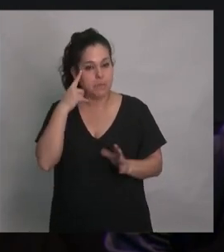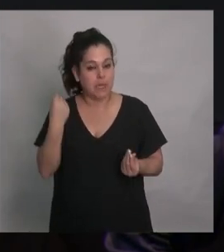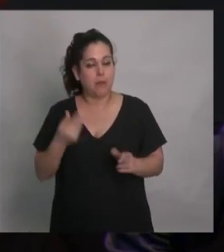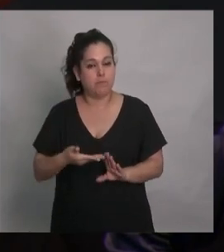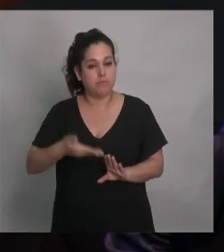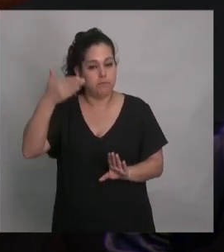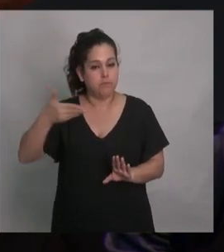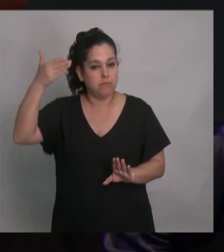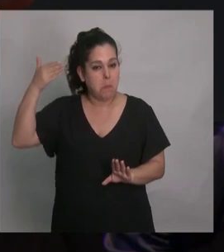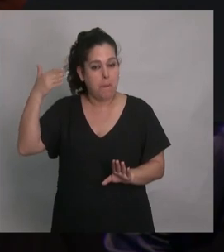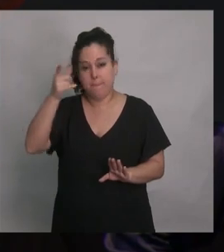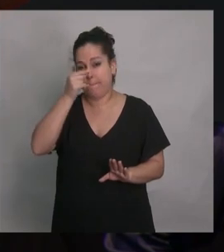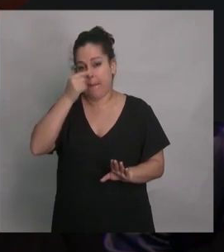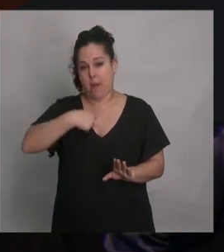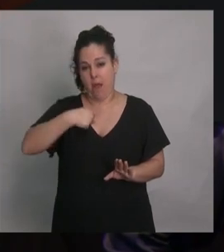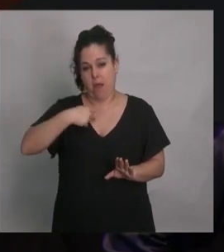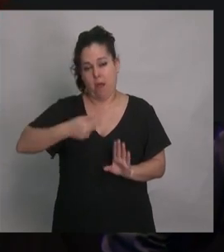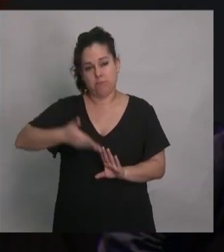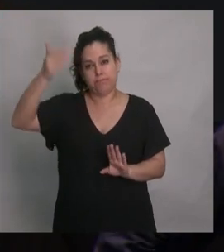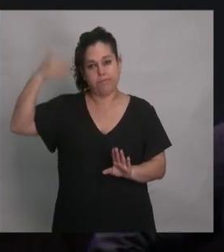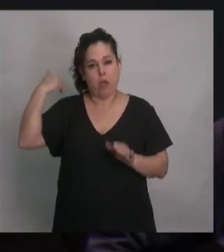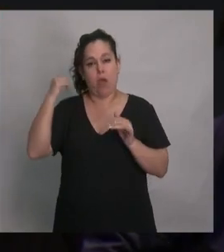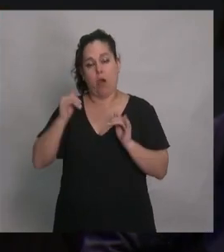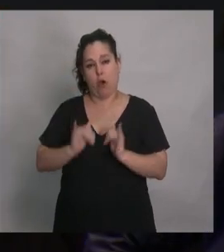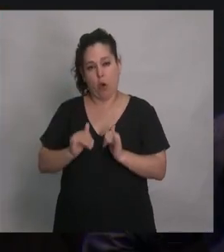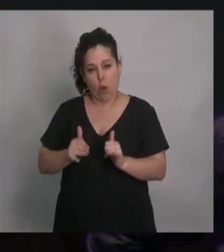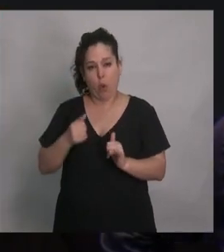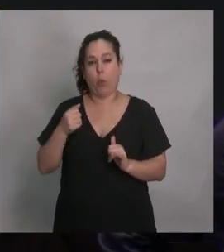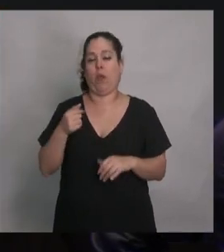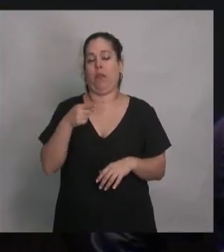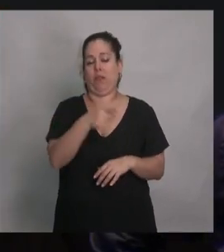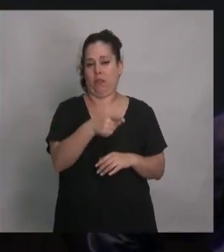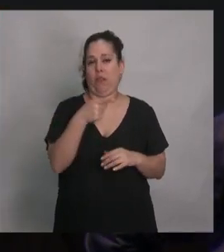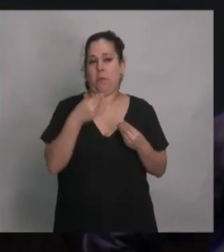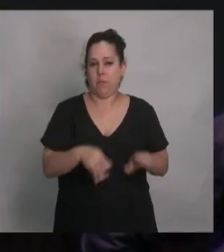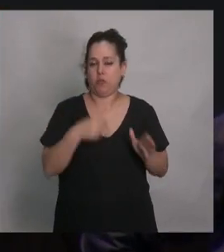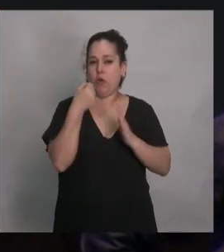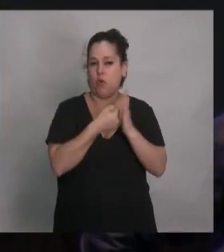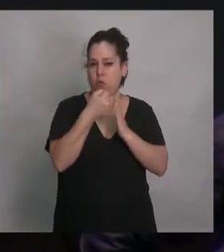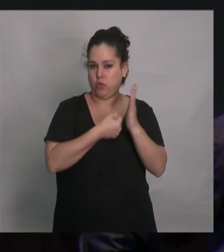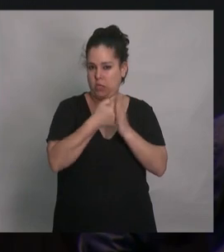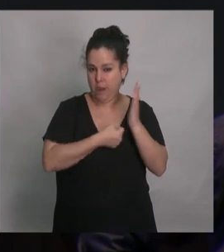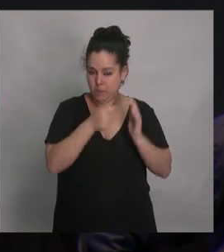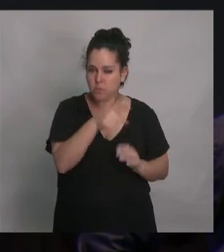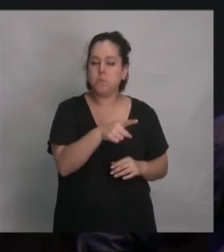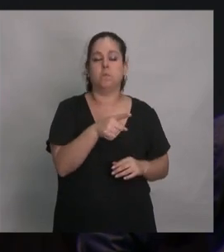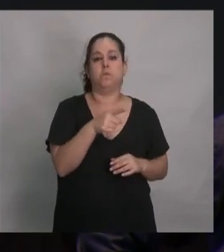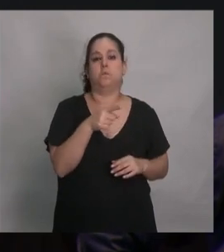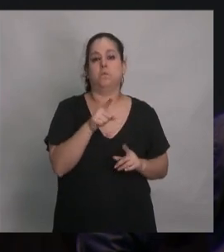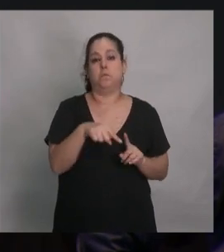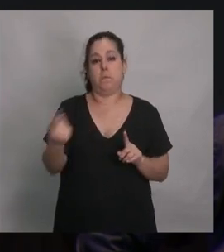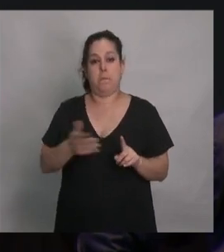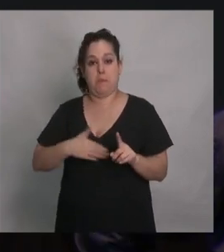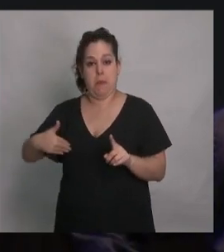juventud mi padre ha luchado contra la dictadura de Pérez Jiménez en Venezuela. En su juventud mi mamá ha